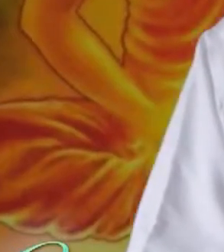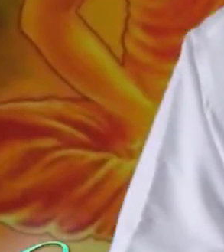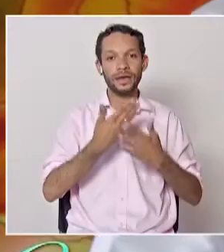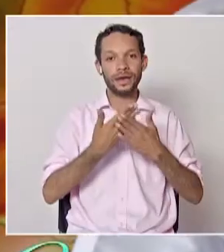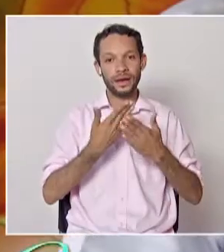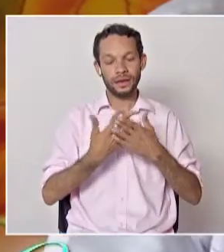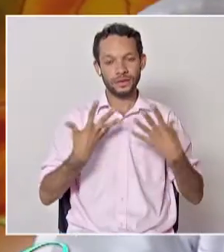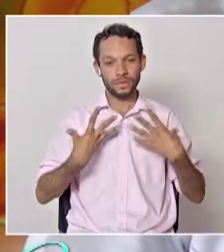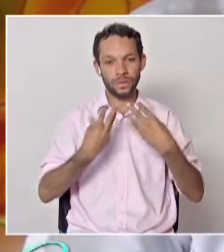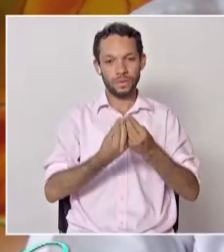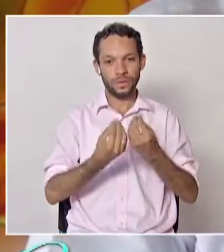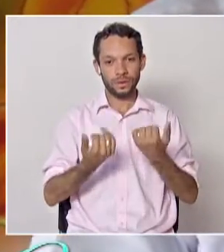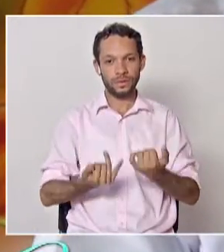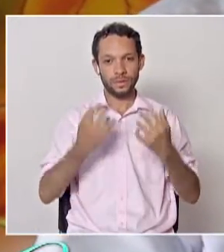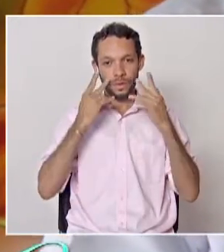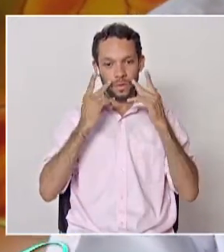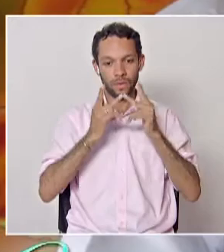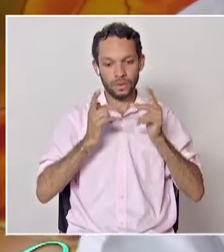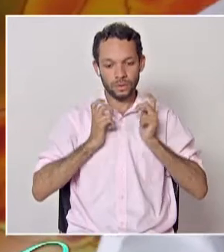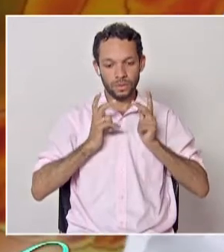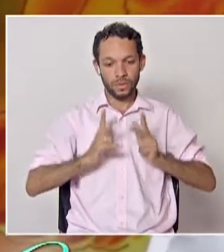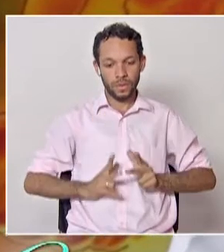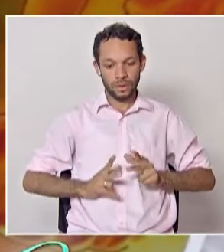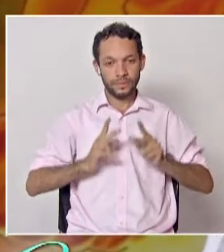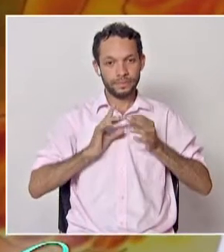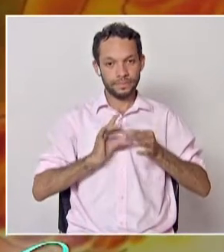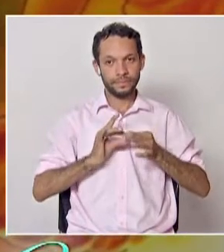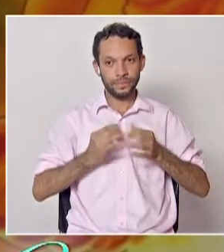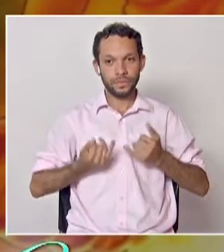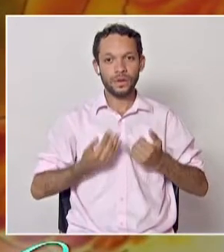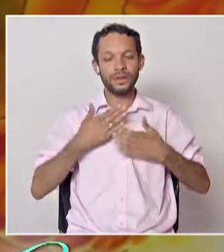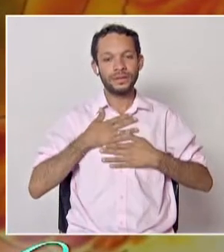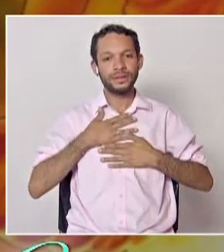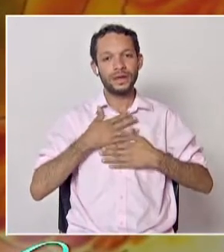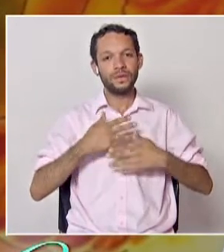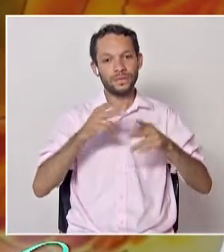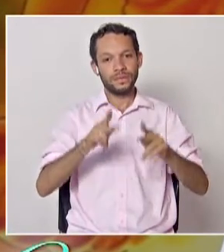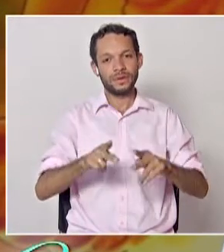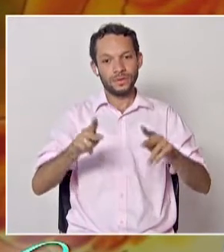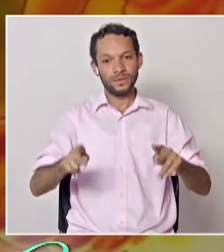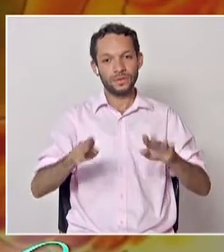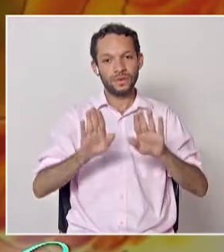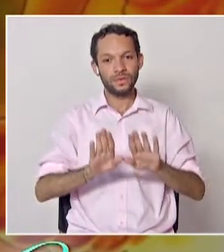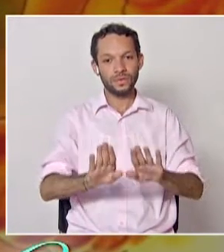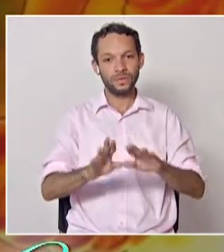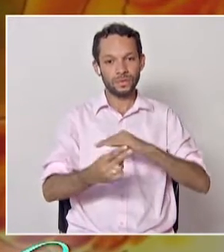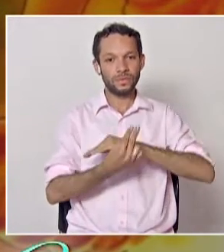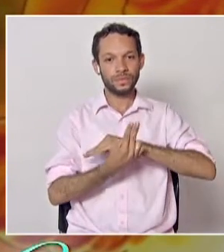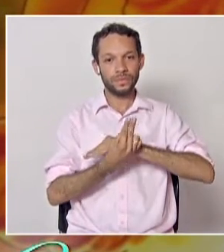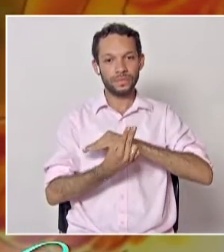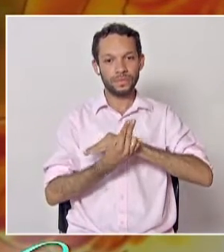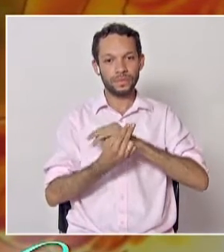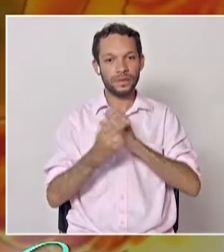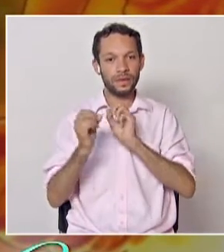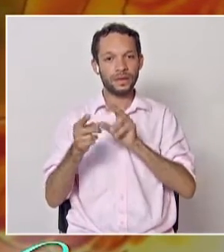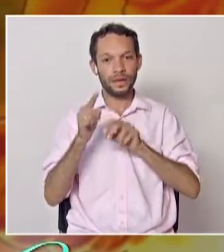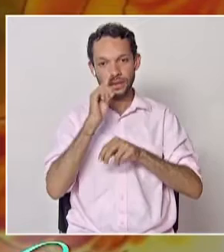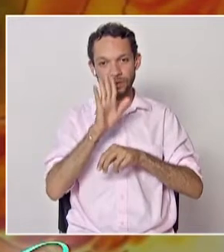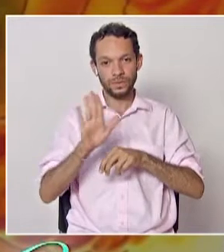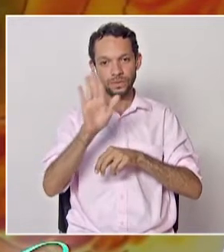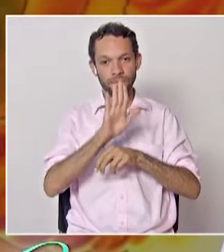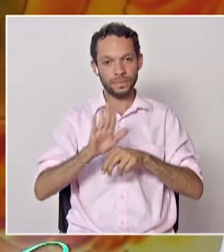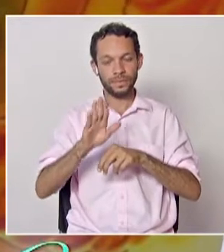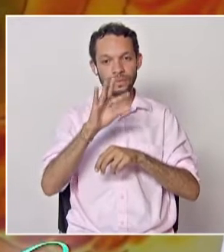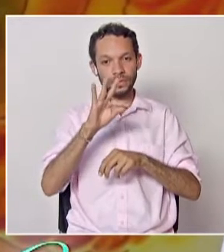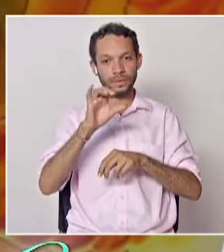Muchas gracias por estar nuevamente con nosotros en una nueva edición de Conexión Vital. Un saludo muy especial para todas las personas que nos siguen a través de Nación TV, de